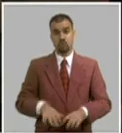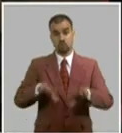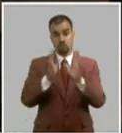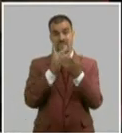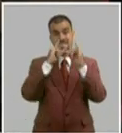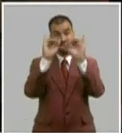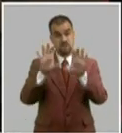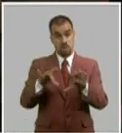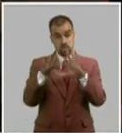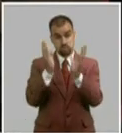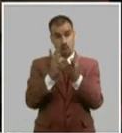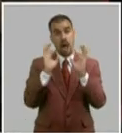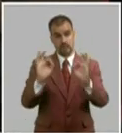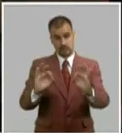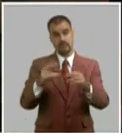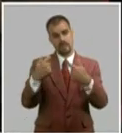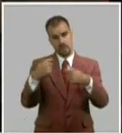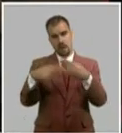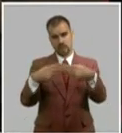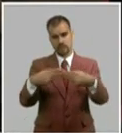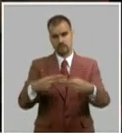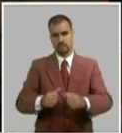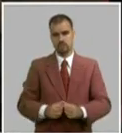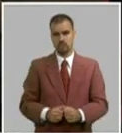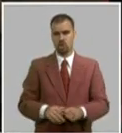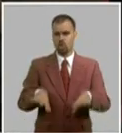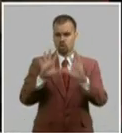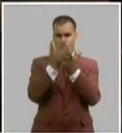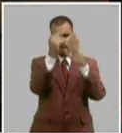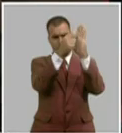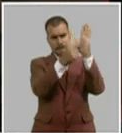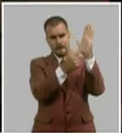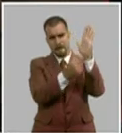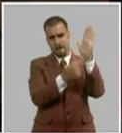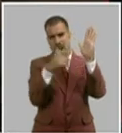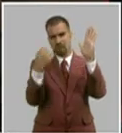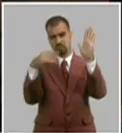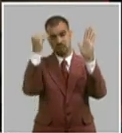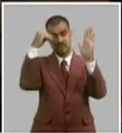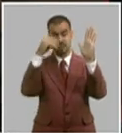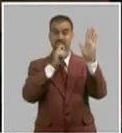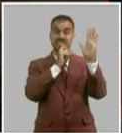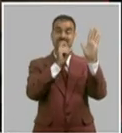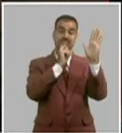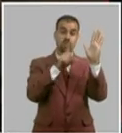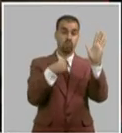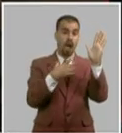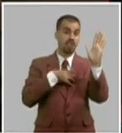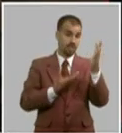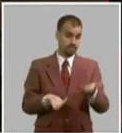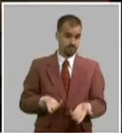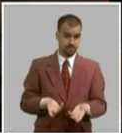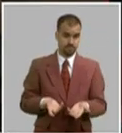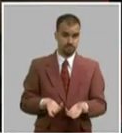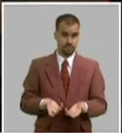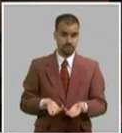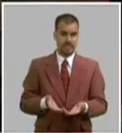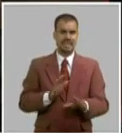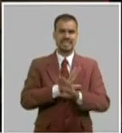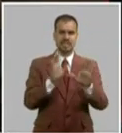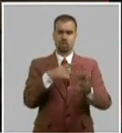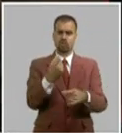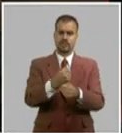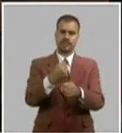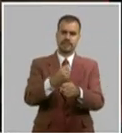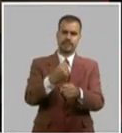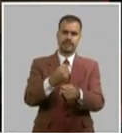central, coger cada uno de los aspectos que están relacionados, las dificultades que tenemos, que están trabajadas también en las